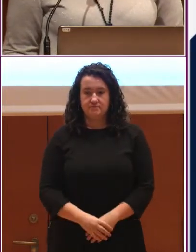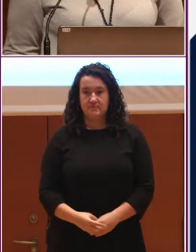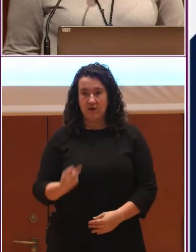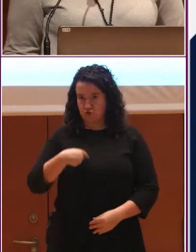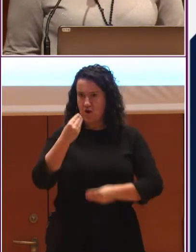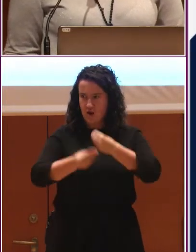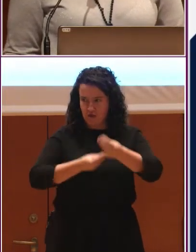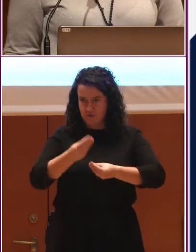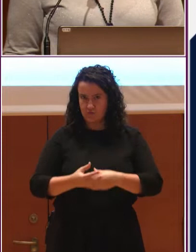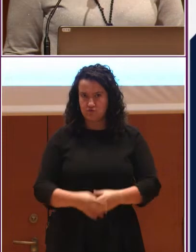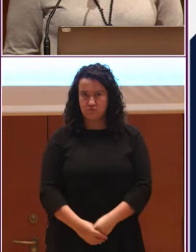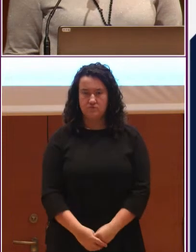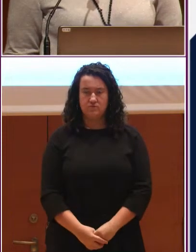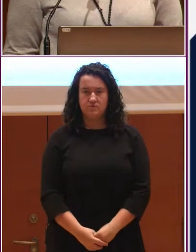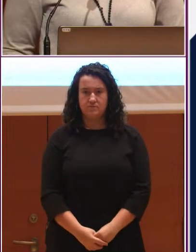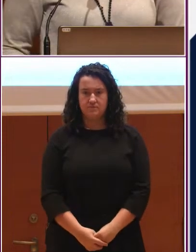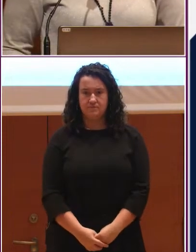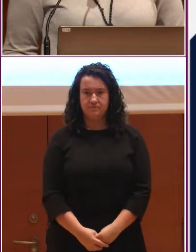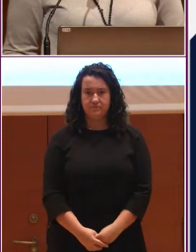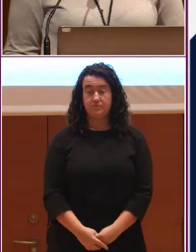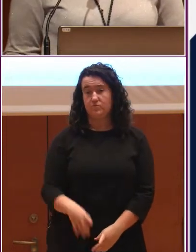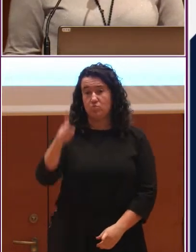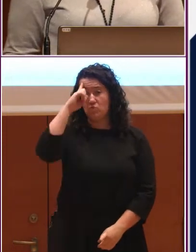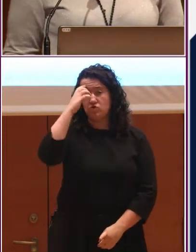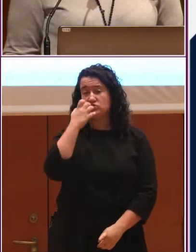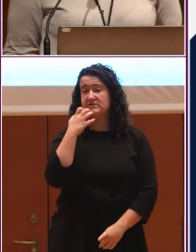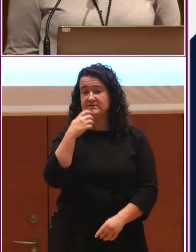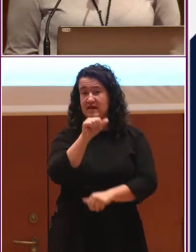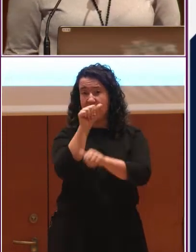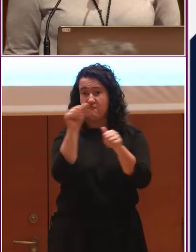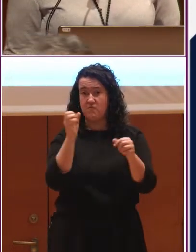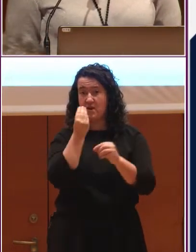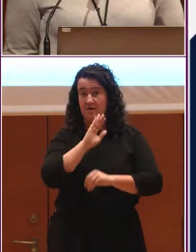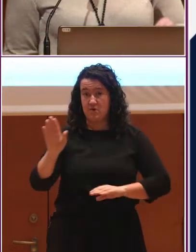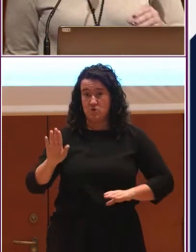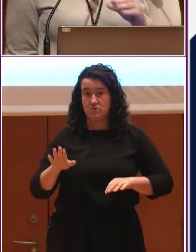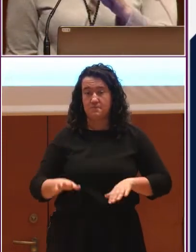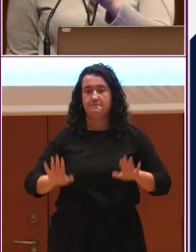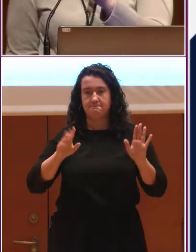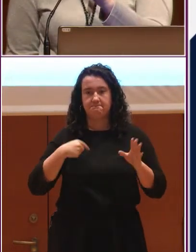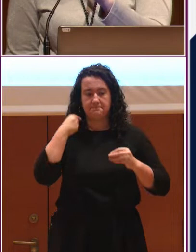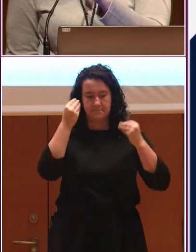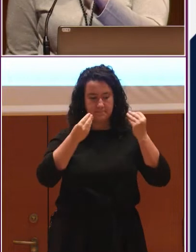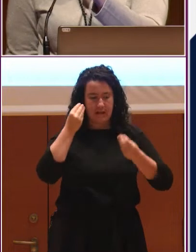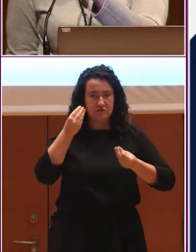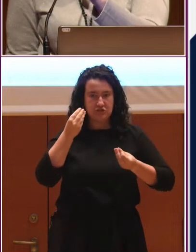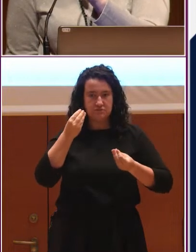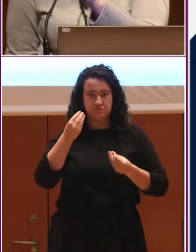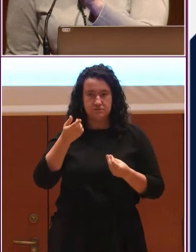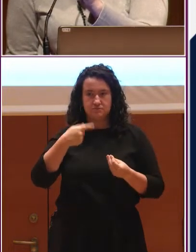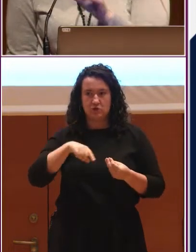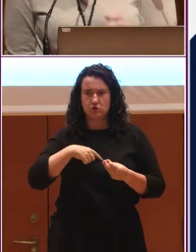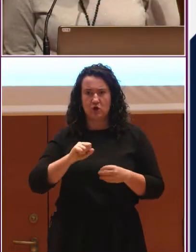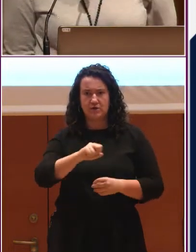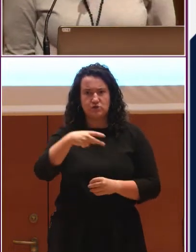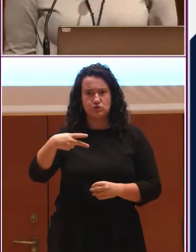porque tenemos que fomentar estás buenas prácticas pues bien nosotras lo hacemos